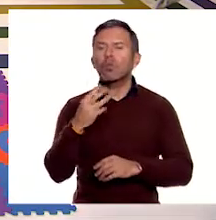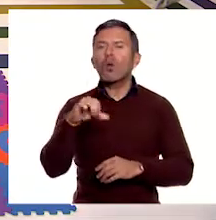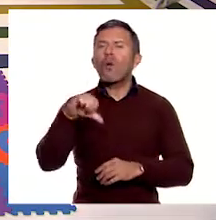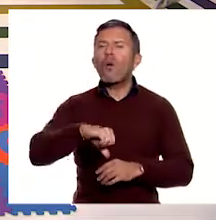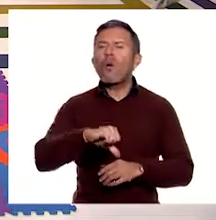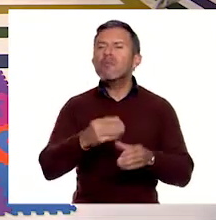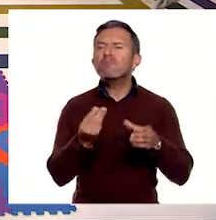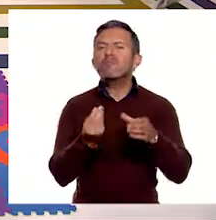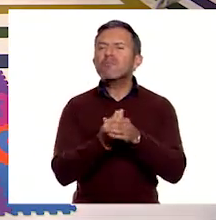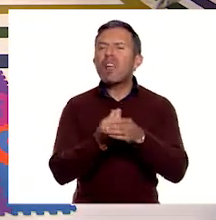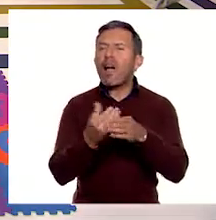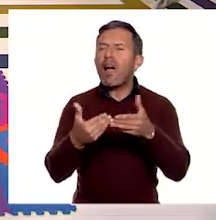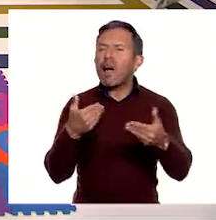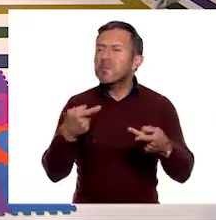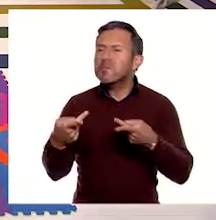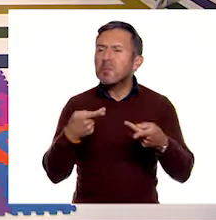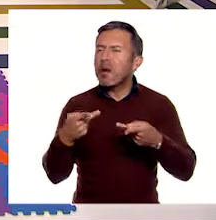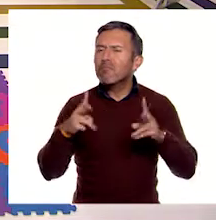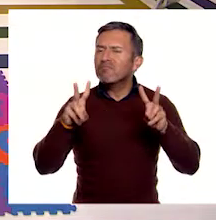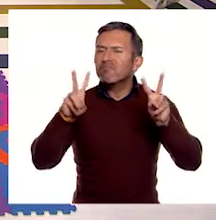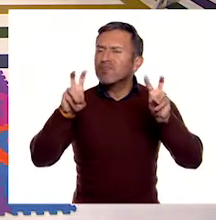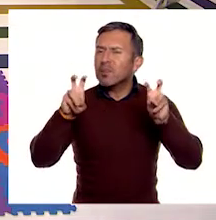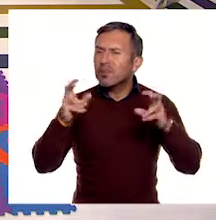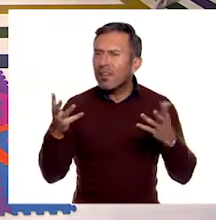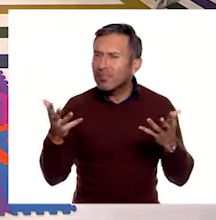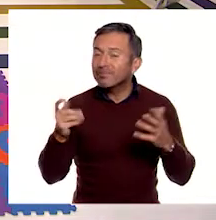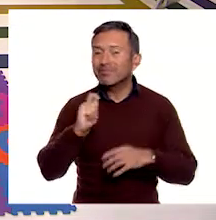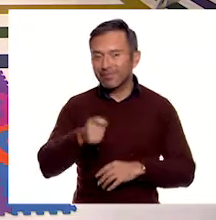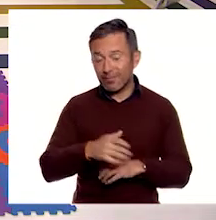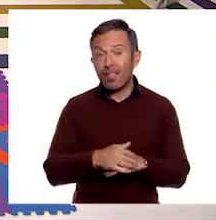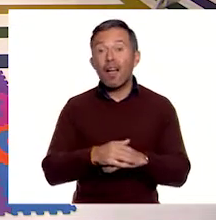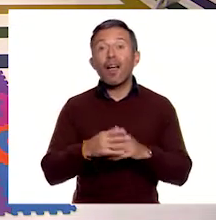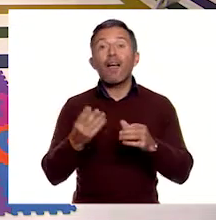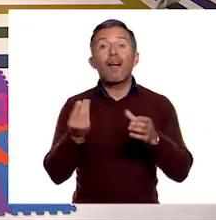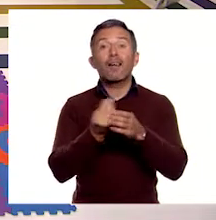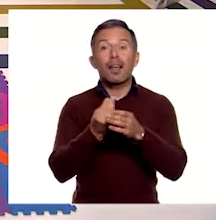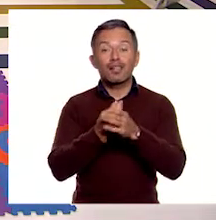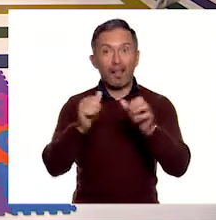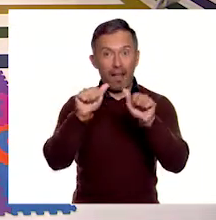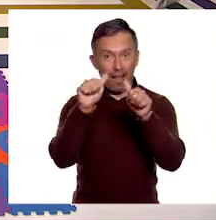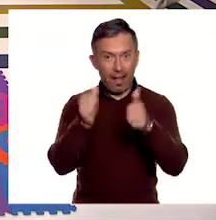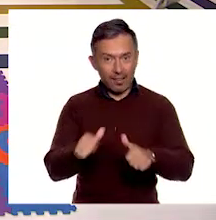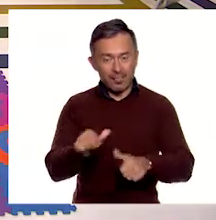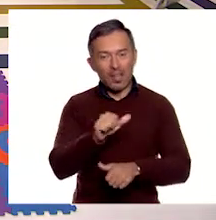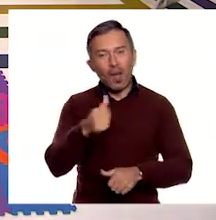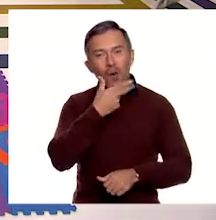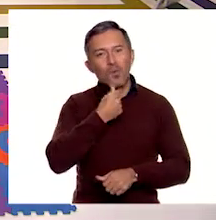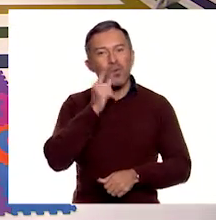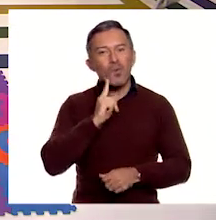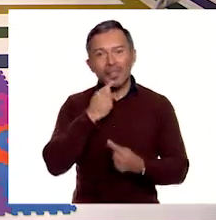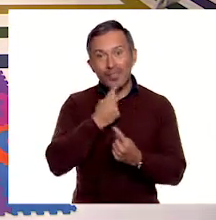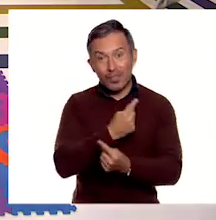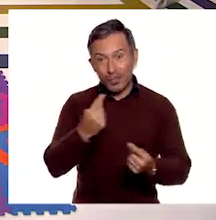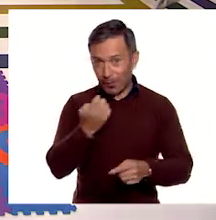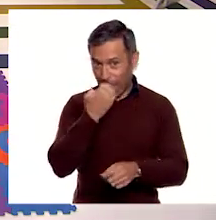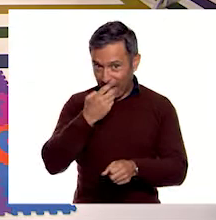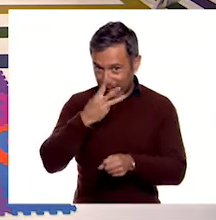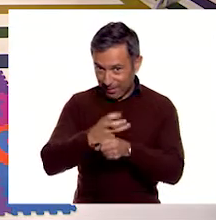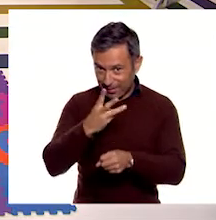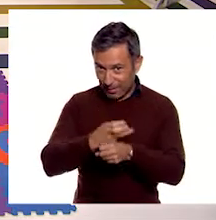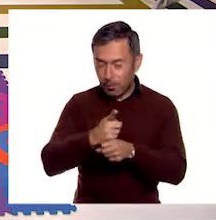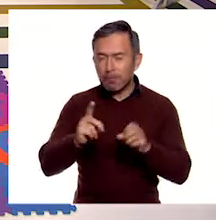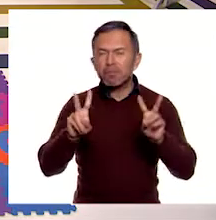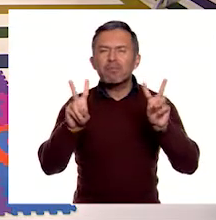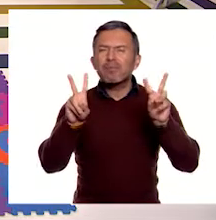preparada para ustedes el día de hoy es de la asignatura de artes para niñas y niños de tercer grado de primaria que lleva por título